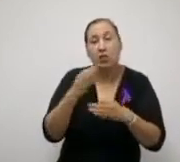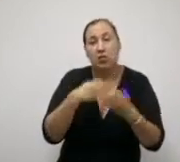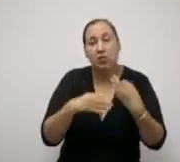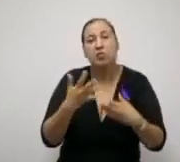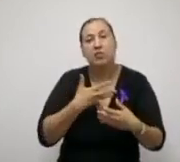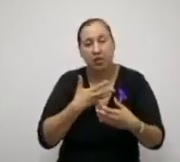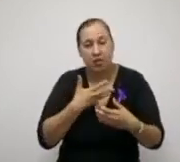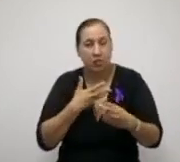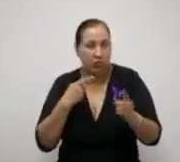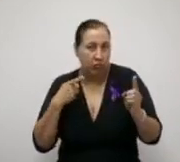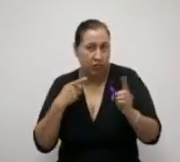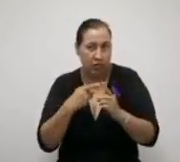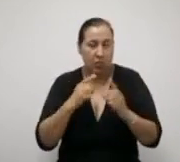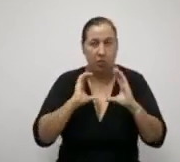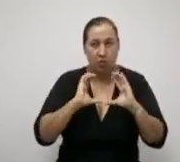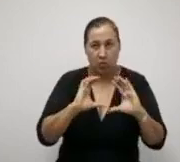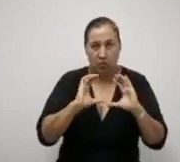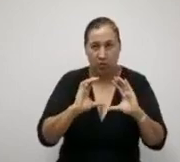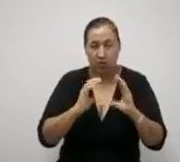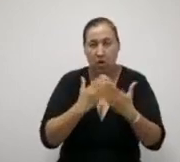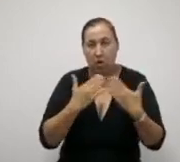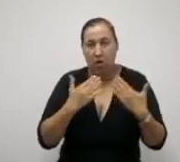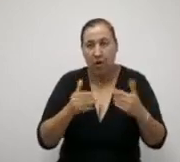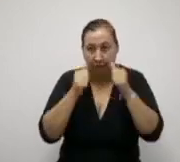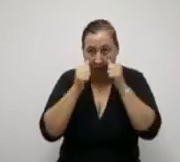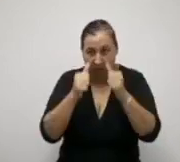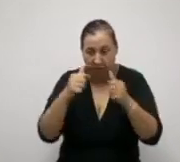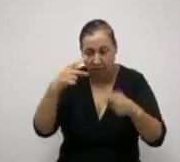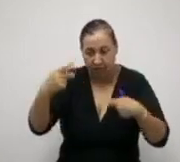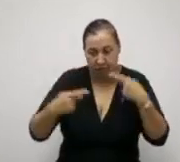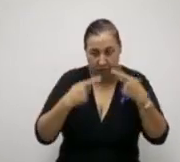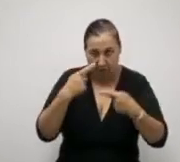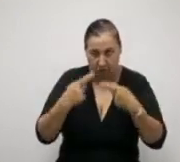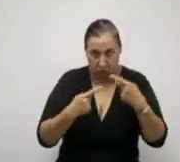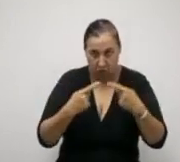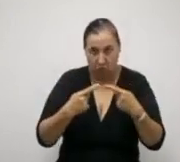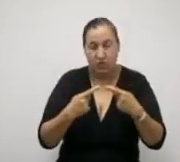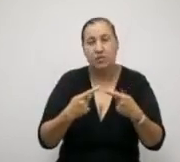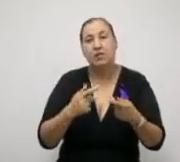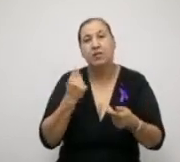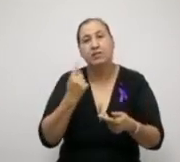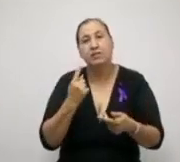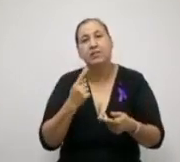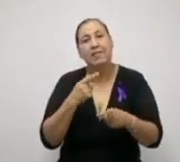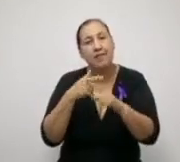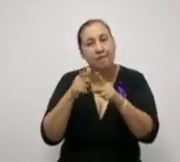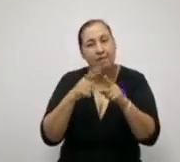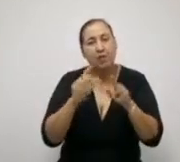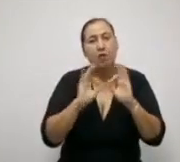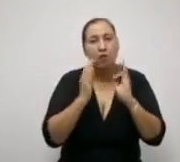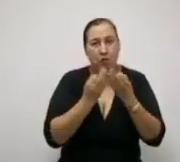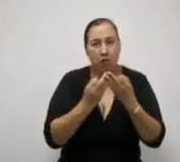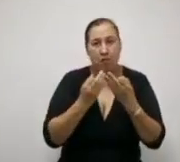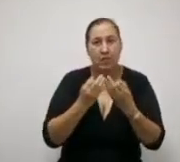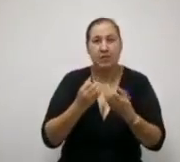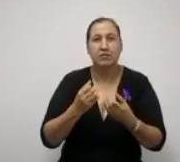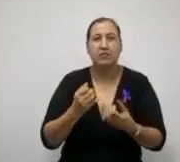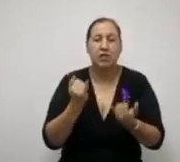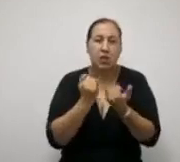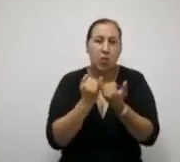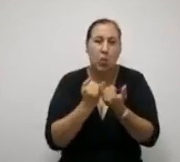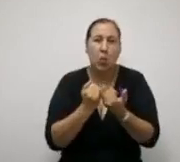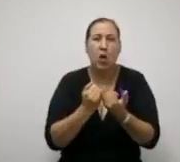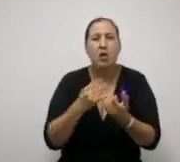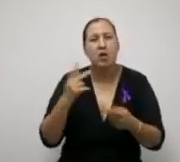debemos de cuidar. Ahora es momento de atender las preguntas que nos hicieron llegar por los medios de comunicación. Les recuerdo que